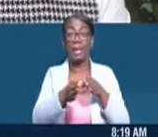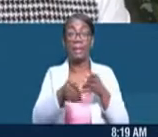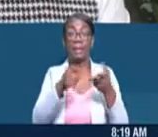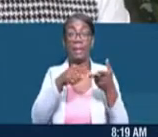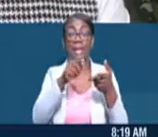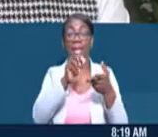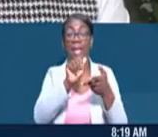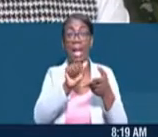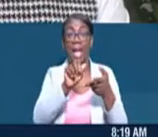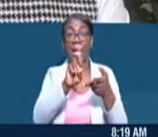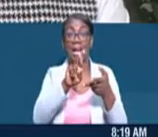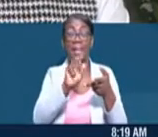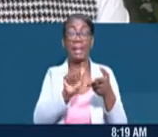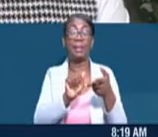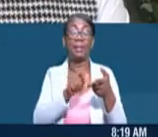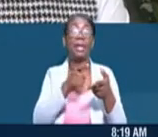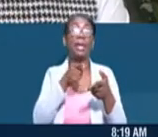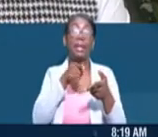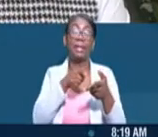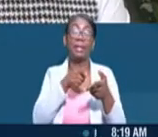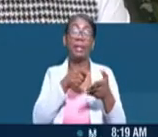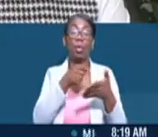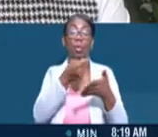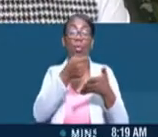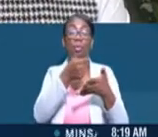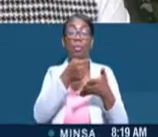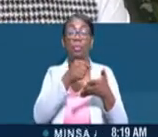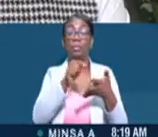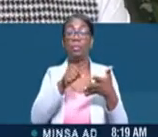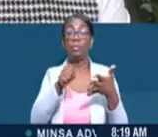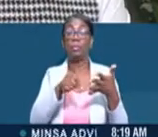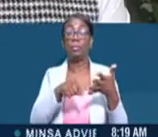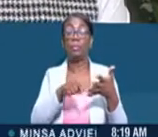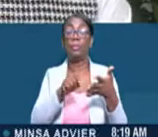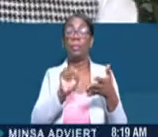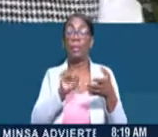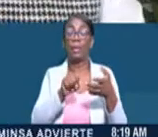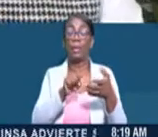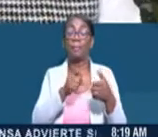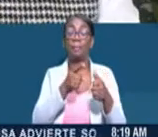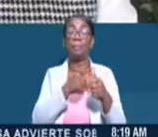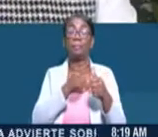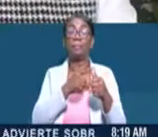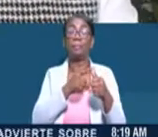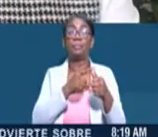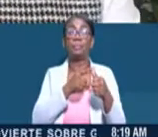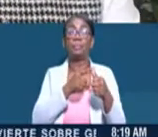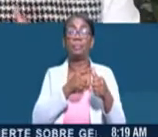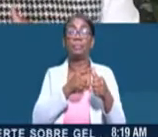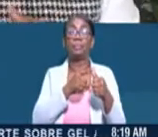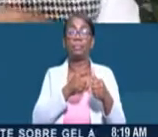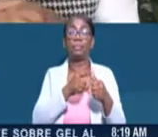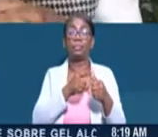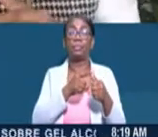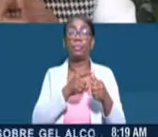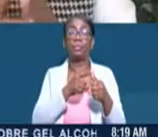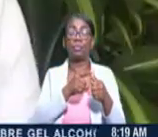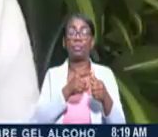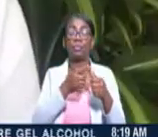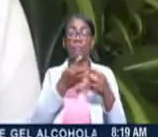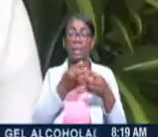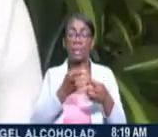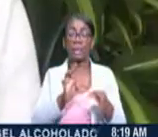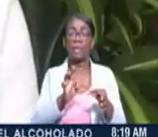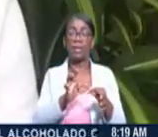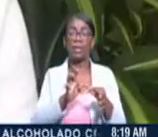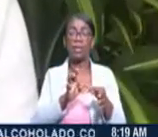estos requisitos que las personas pueden pues participar. Bueno, definitivamente estamos intentando, pese a